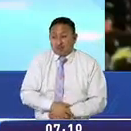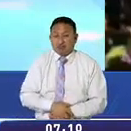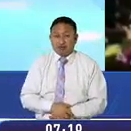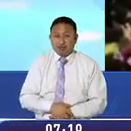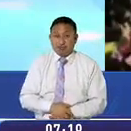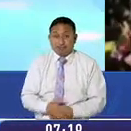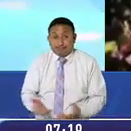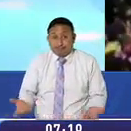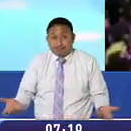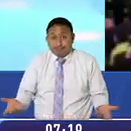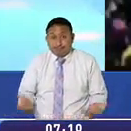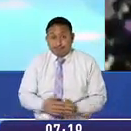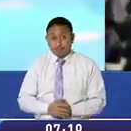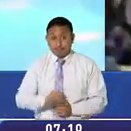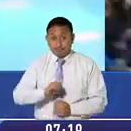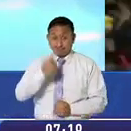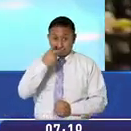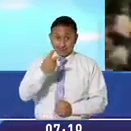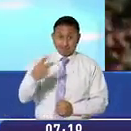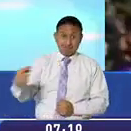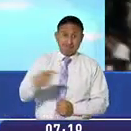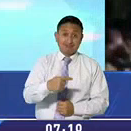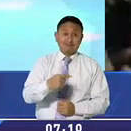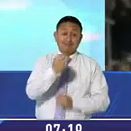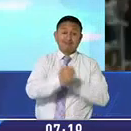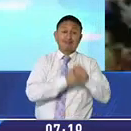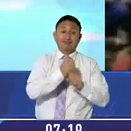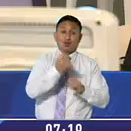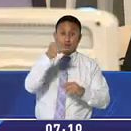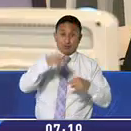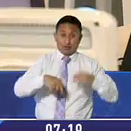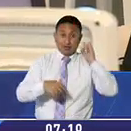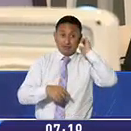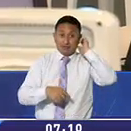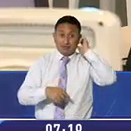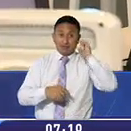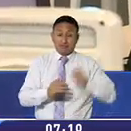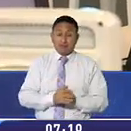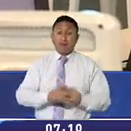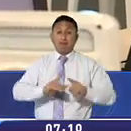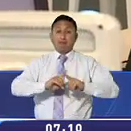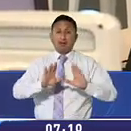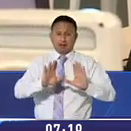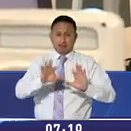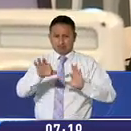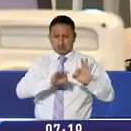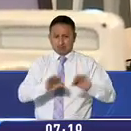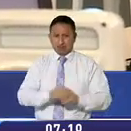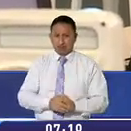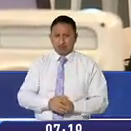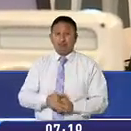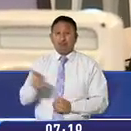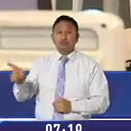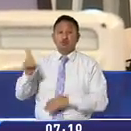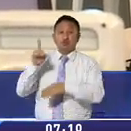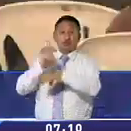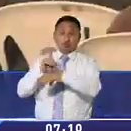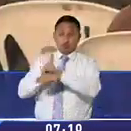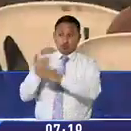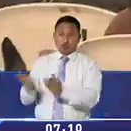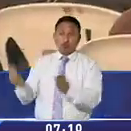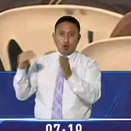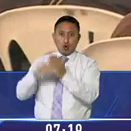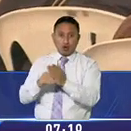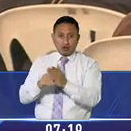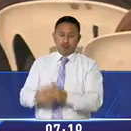en consideración las aglomeraciones del fin de año. Pero entremos en materia. Quienes están en primera línea nuevamente redoblan esfuerzos